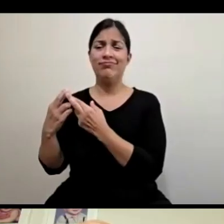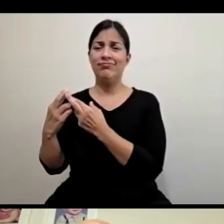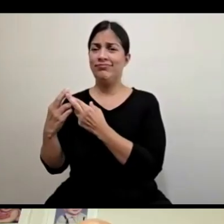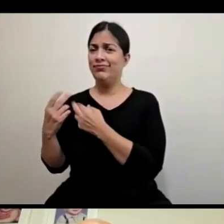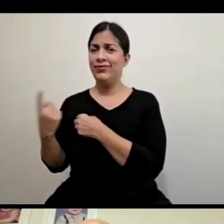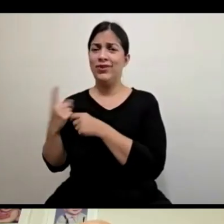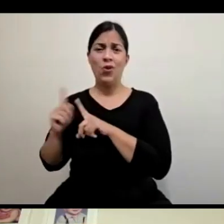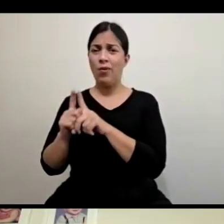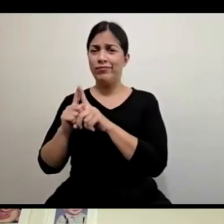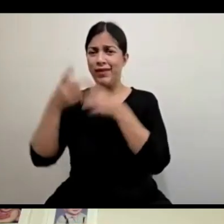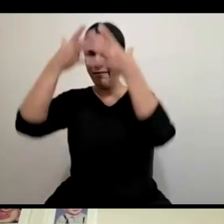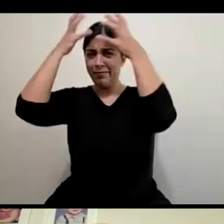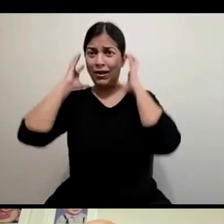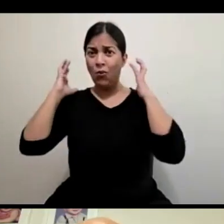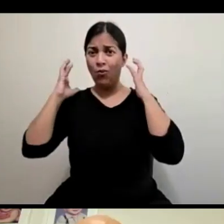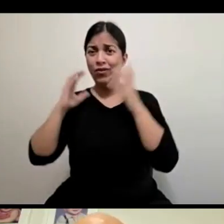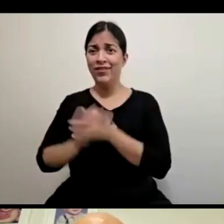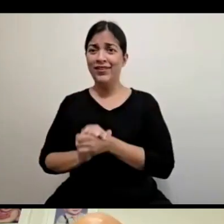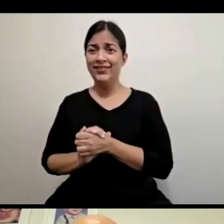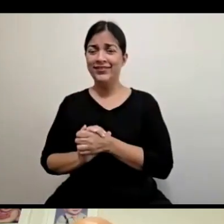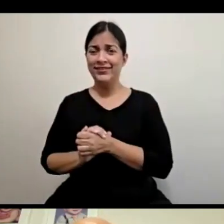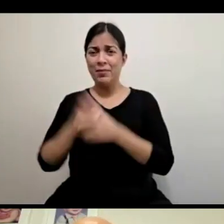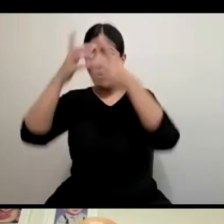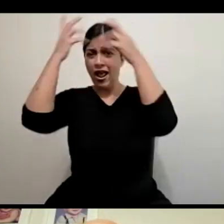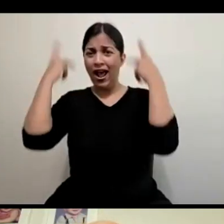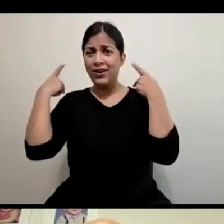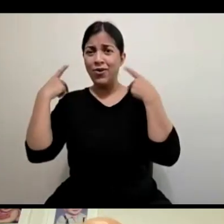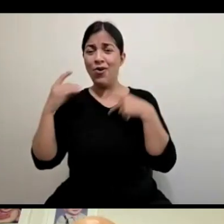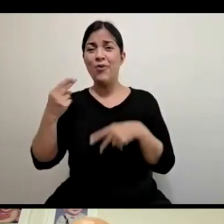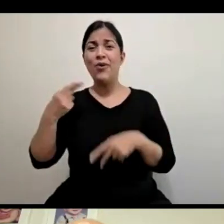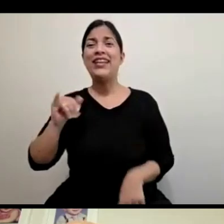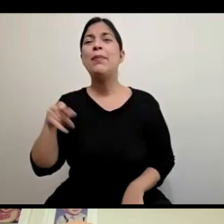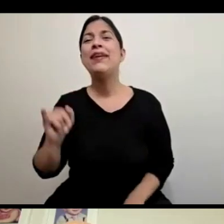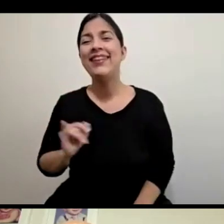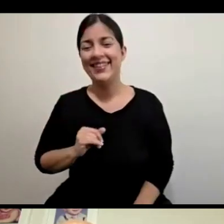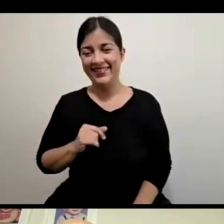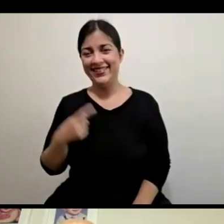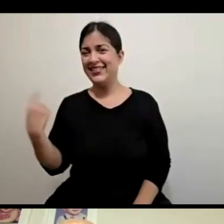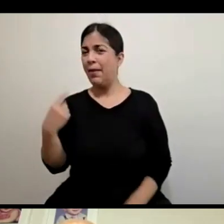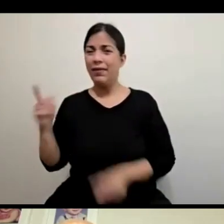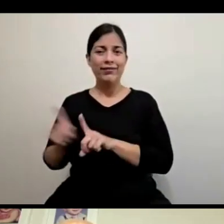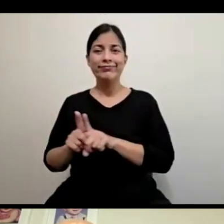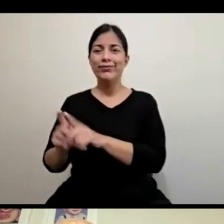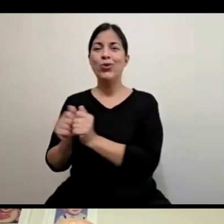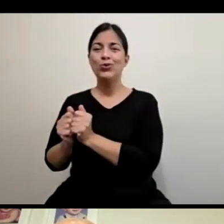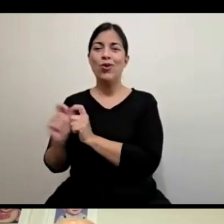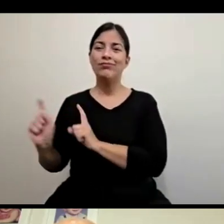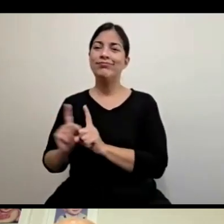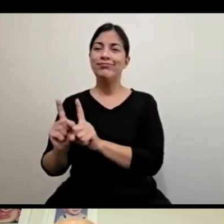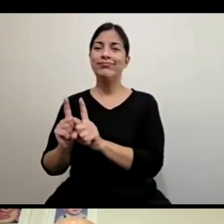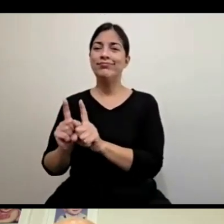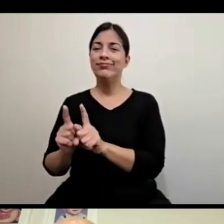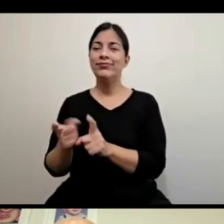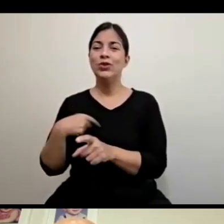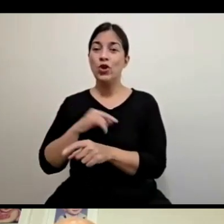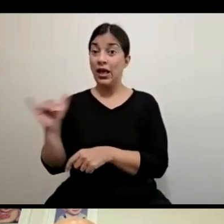pelú de pelo largo, dos hippies, y nos pasábamos juntos. Y estábamos también